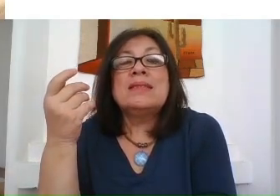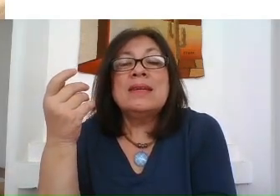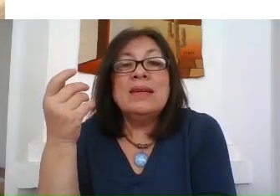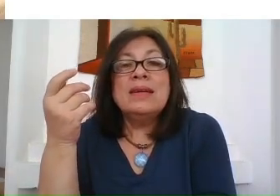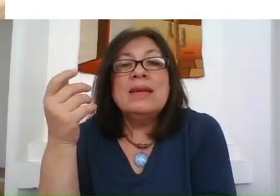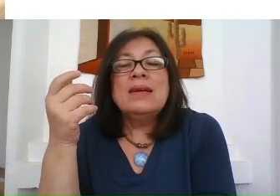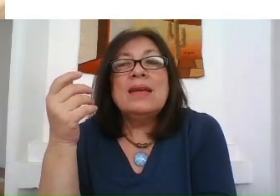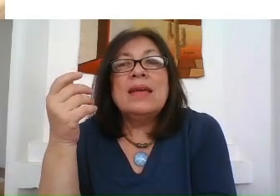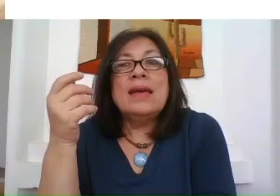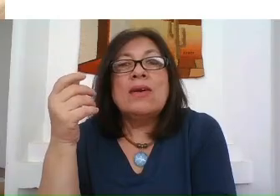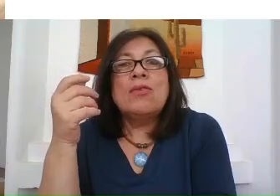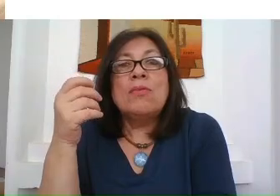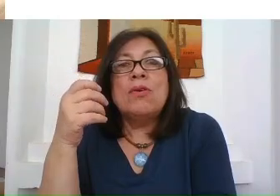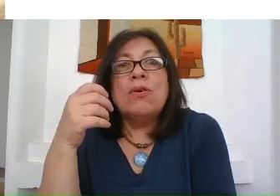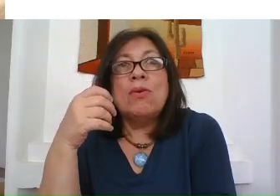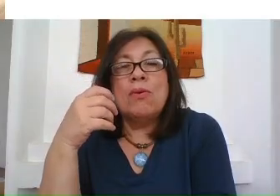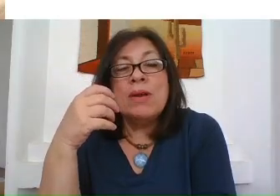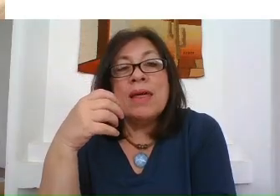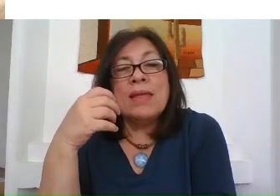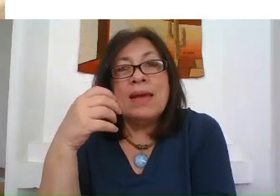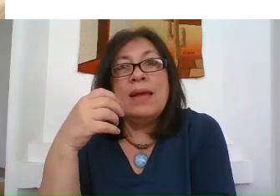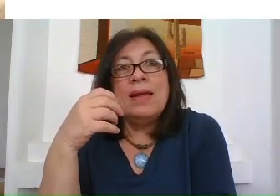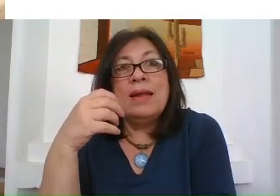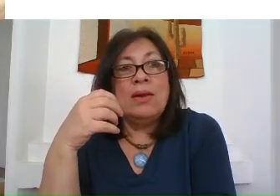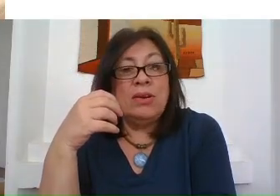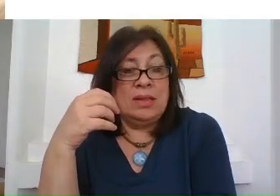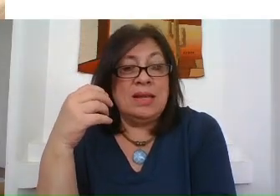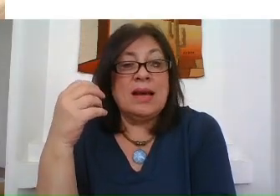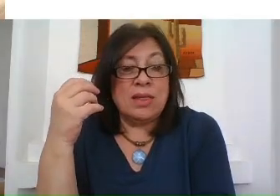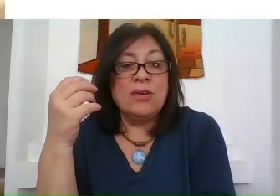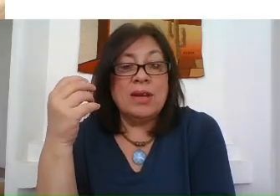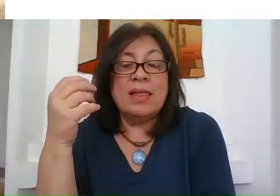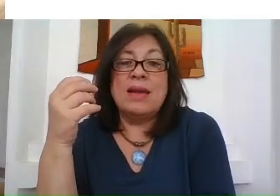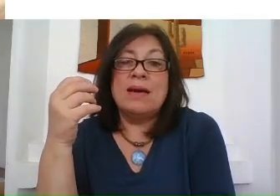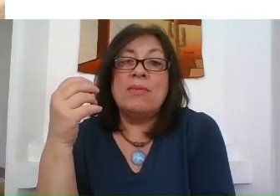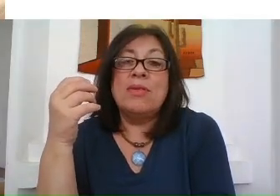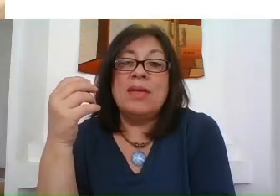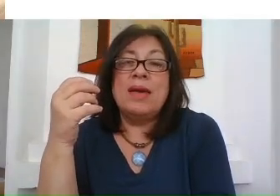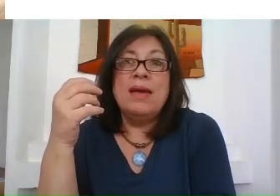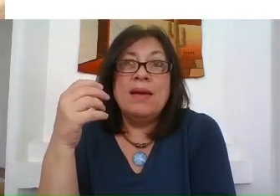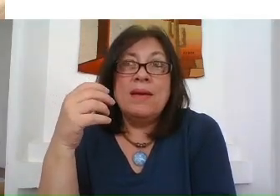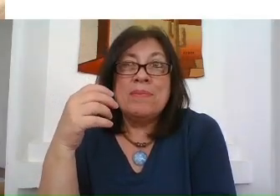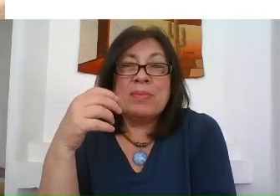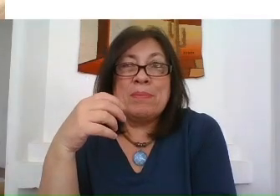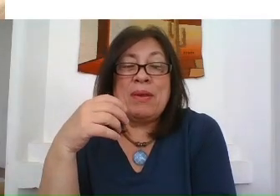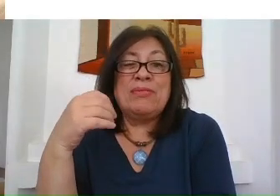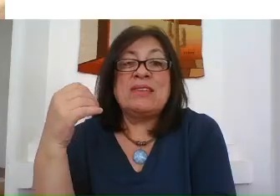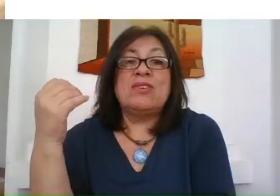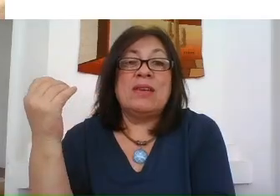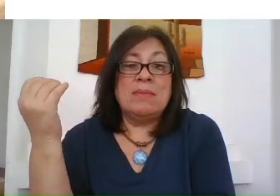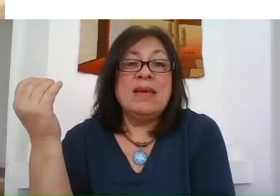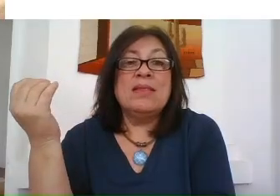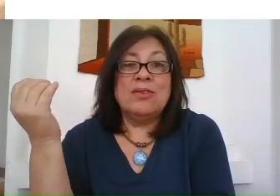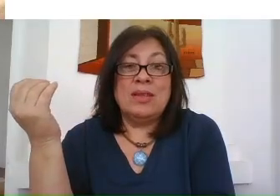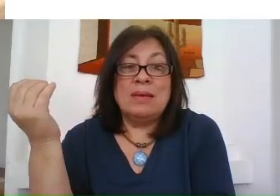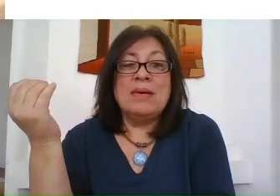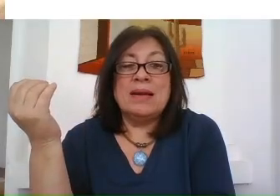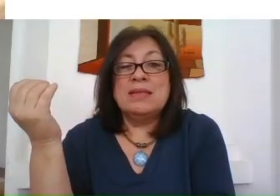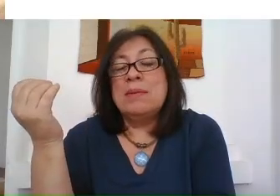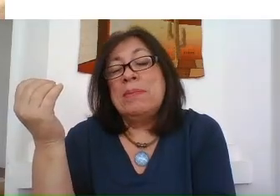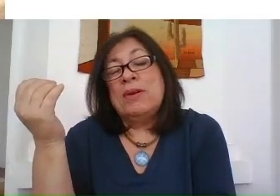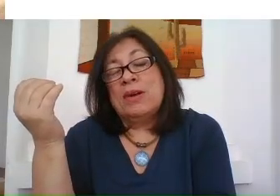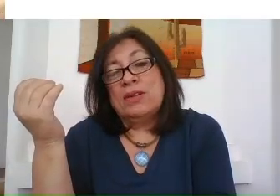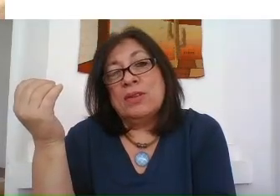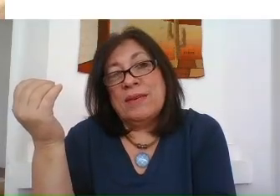la marcha como una de los indicadores, digamos, de perfeccionamiento de